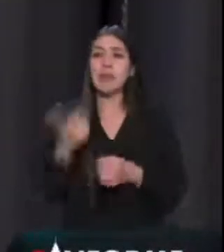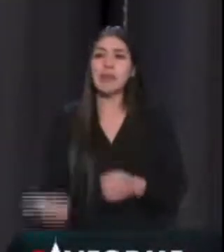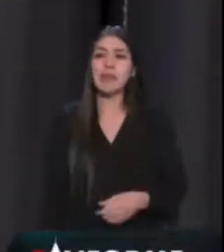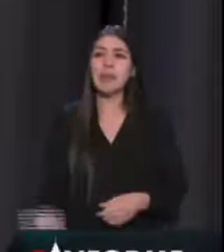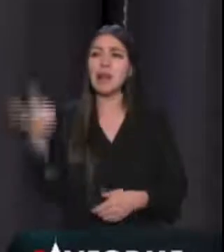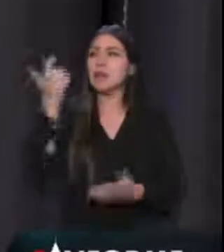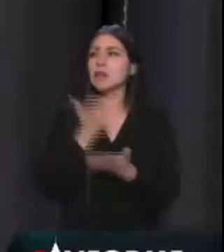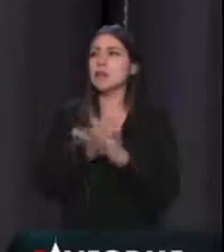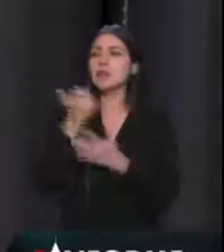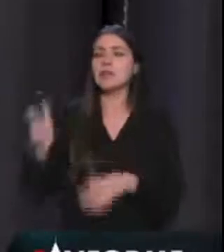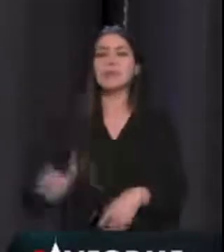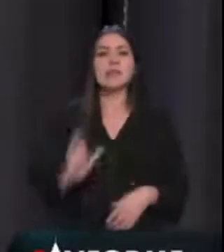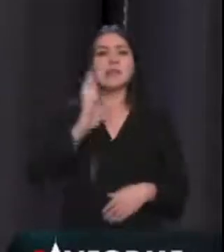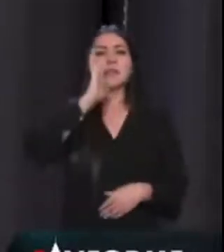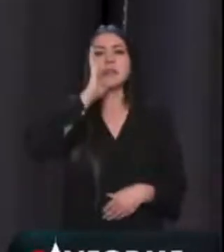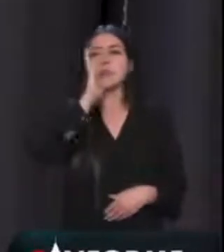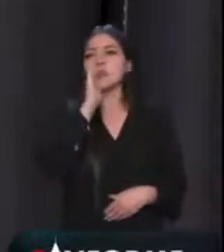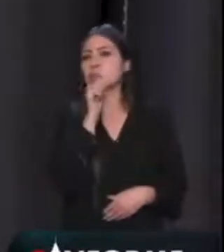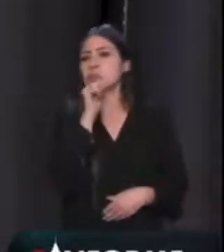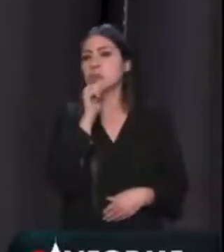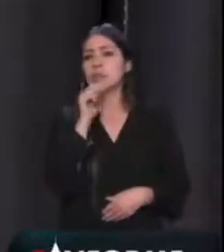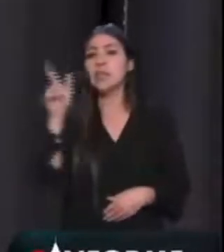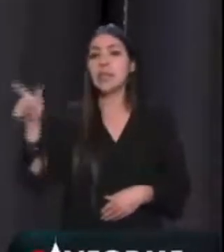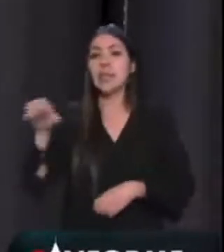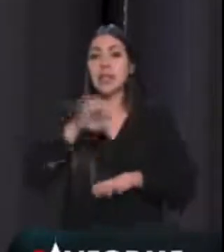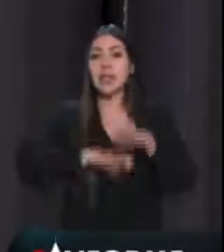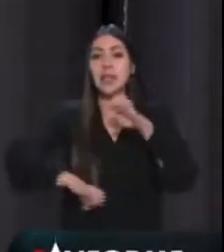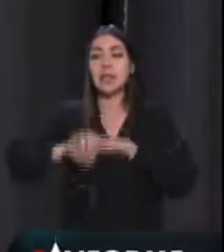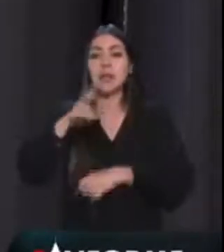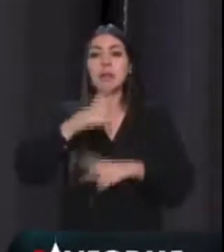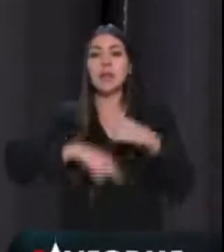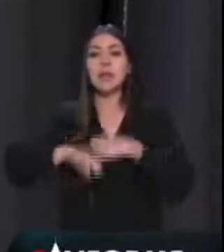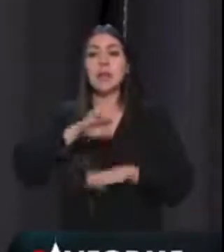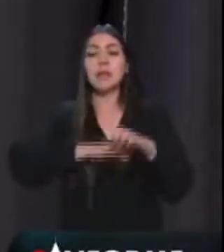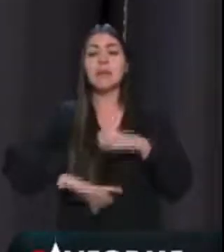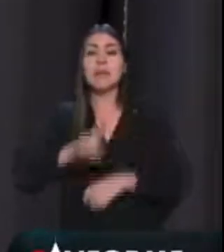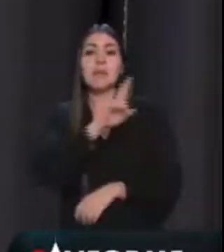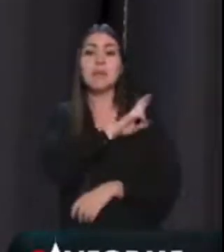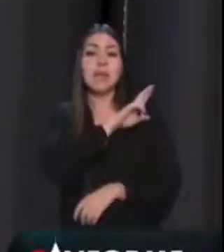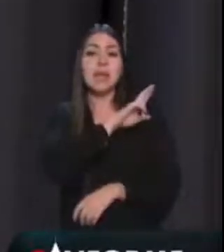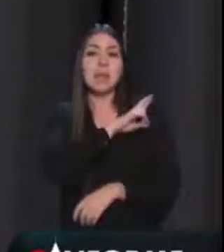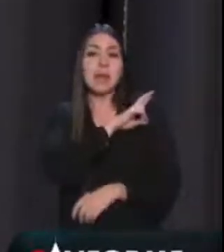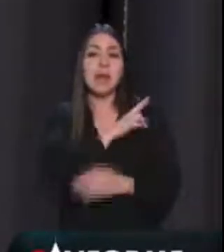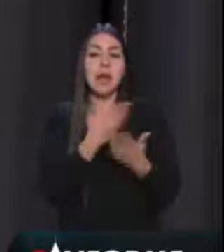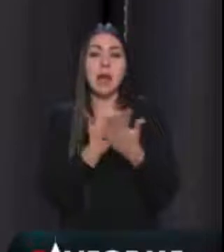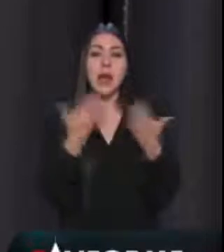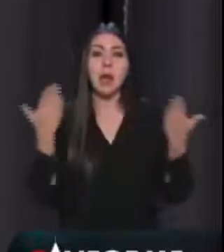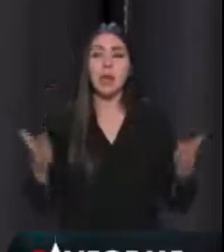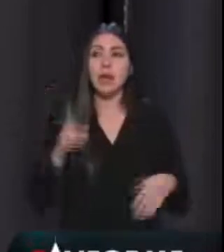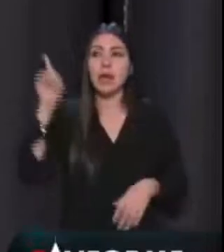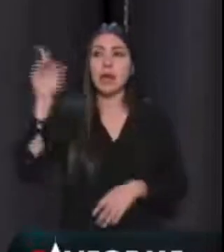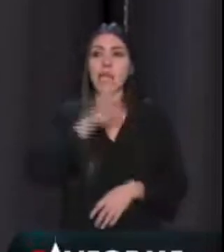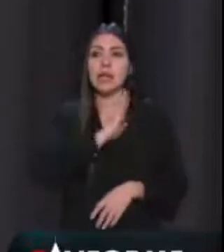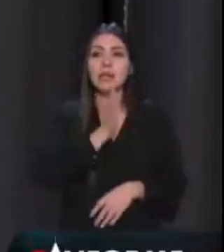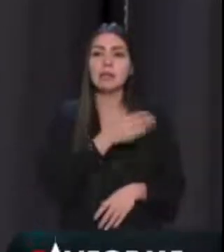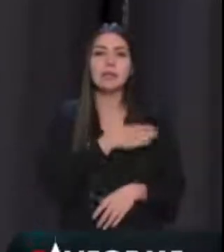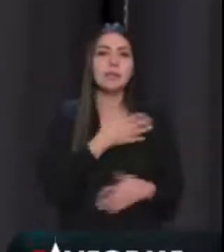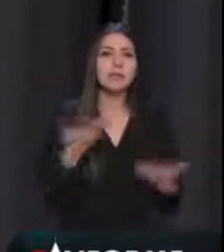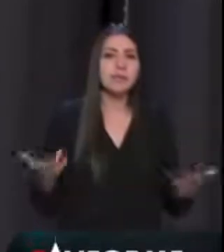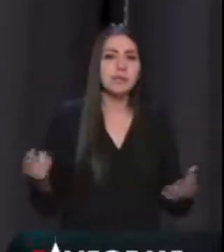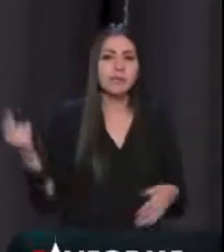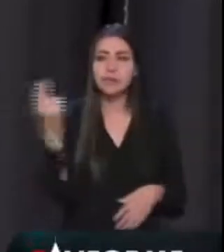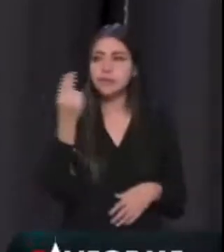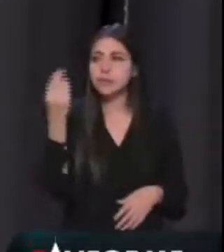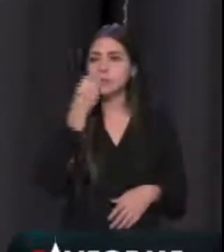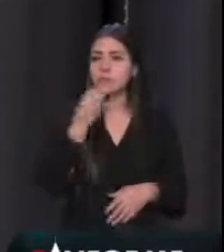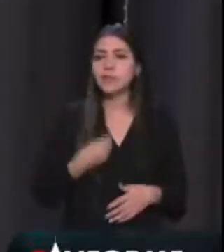eléctrica producida por privados. Y hoy España se vio en la necesidad de adquirir gas de